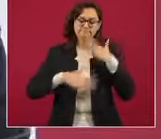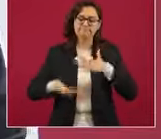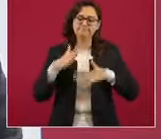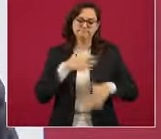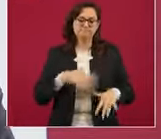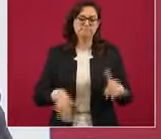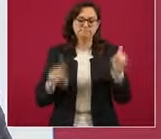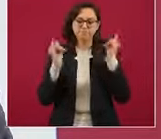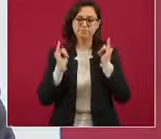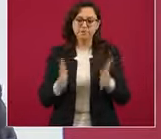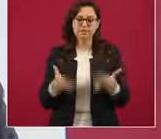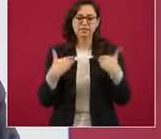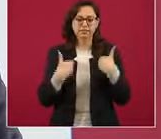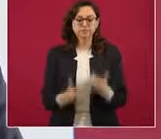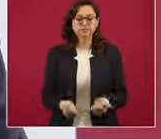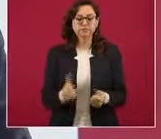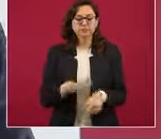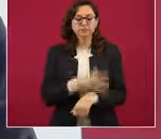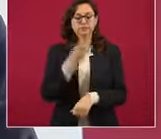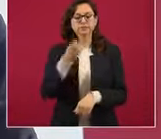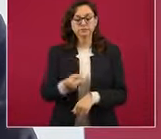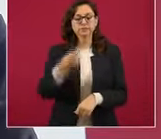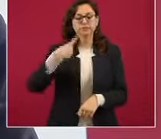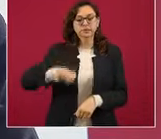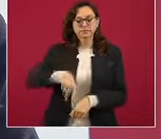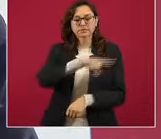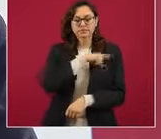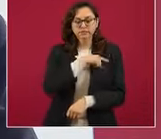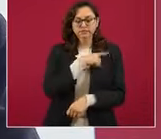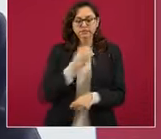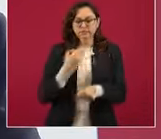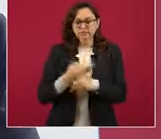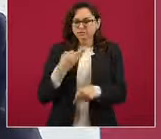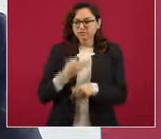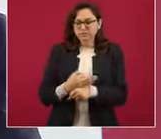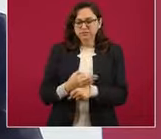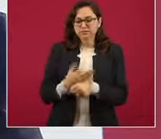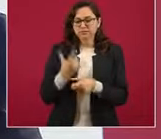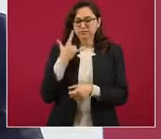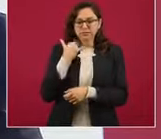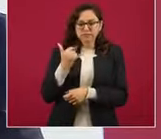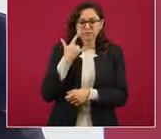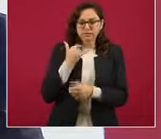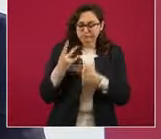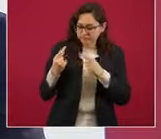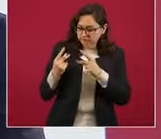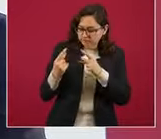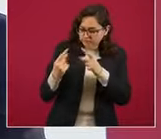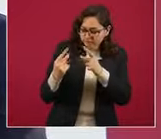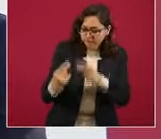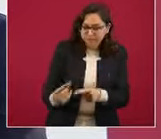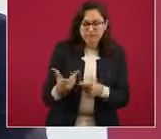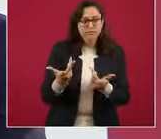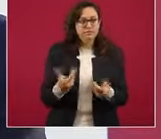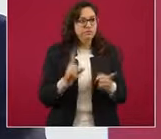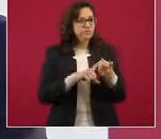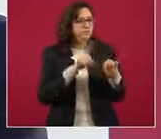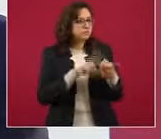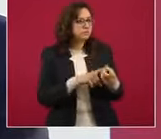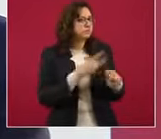estamos actuando de esta manera, apoyando, reforzando donde se